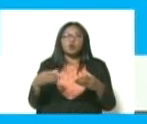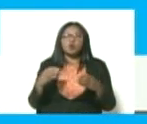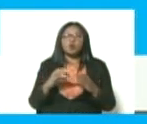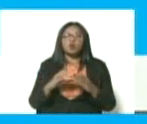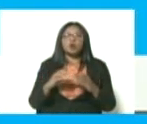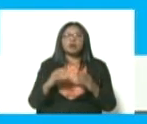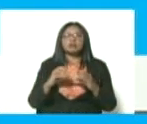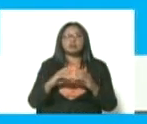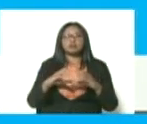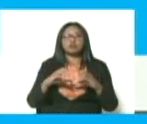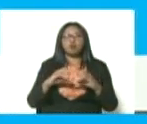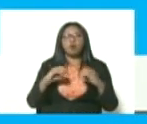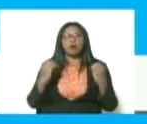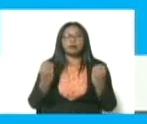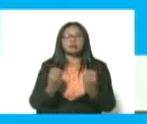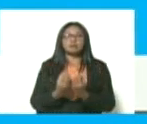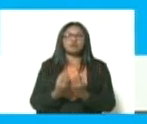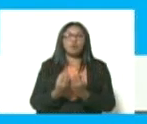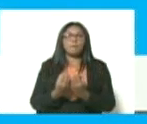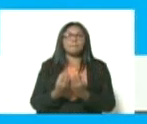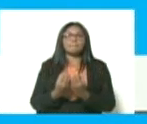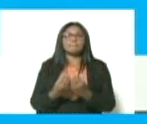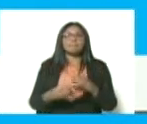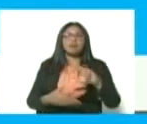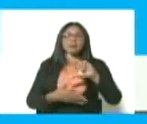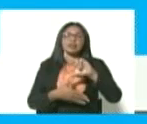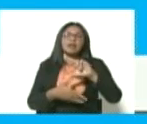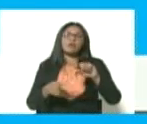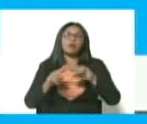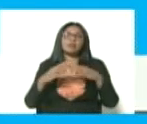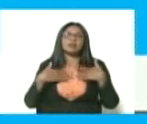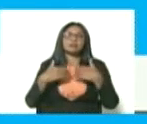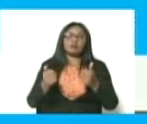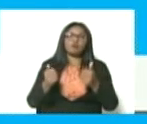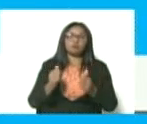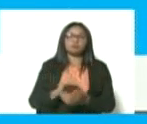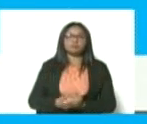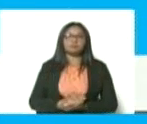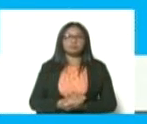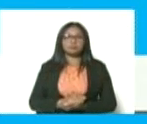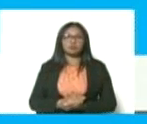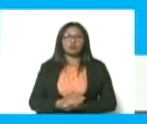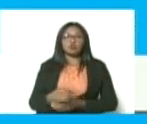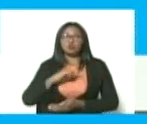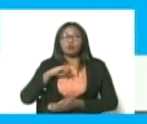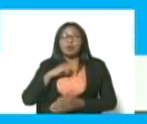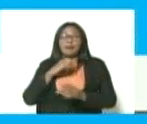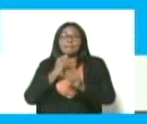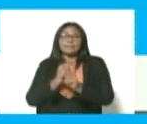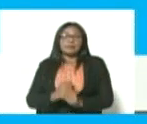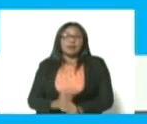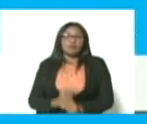Panamericana de la Salud, bueno, esperamos que culmine